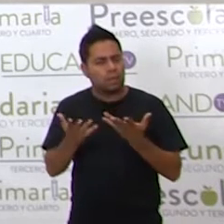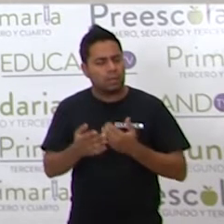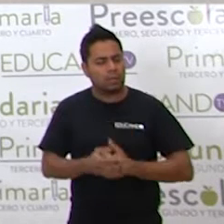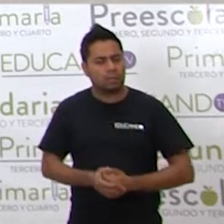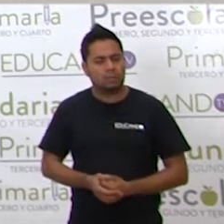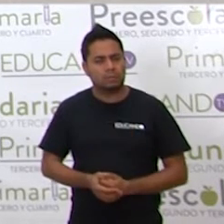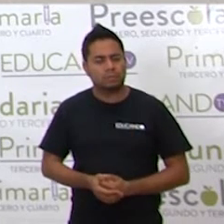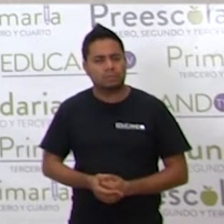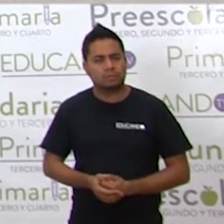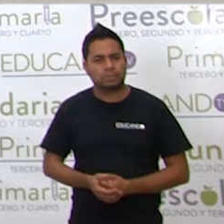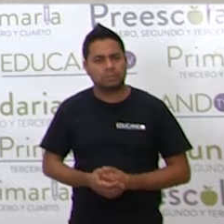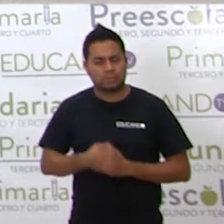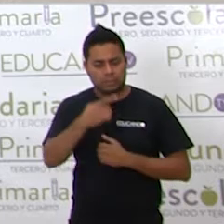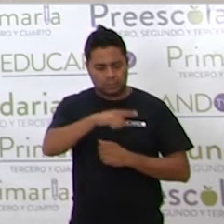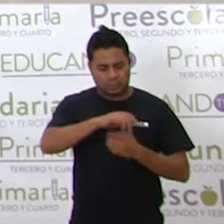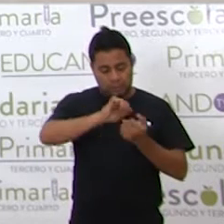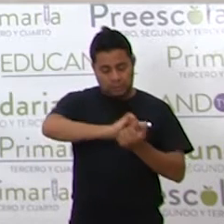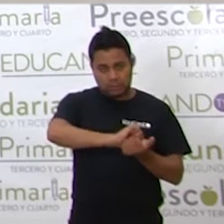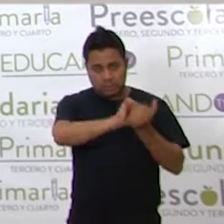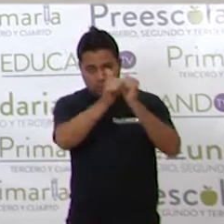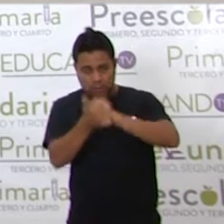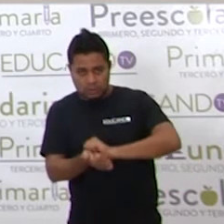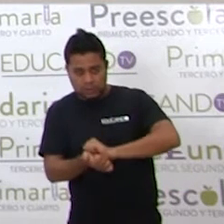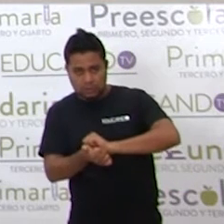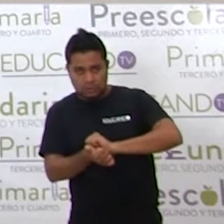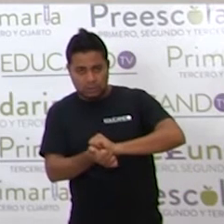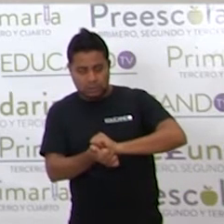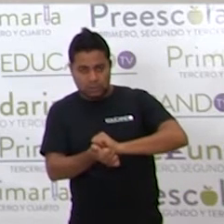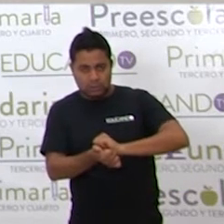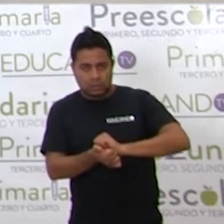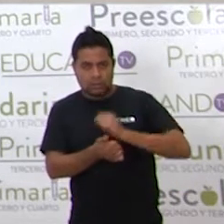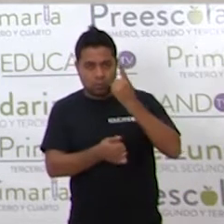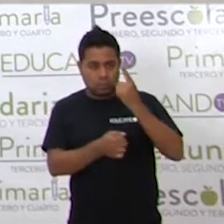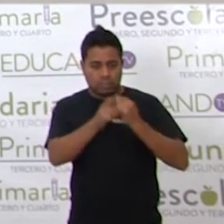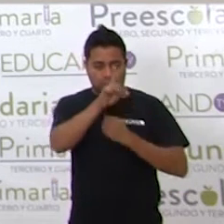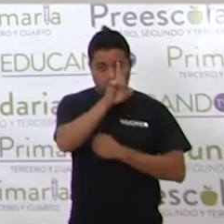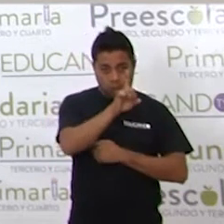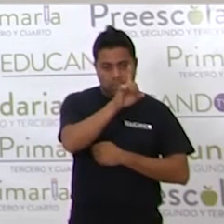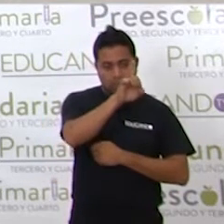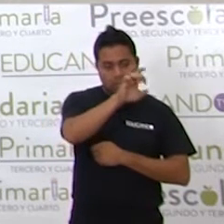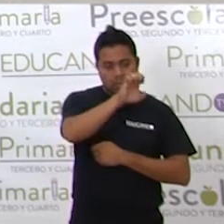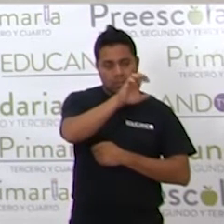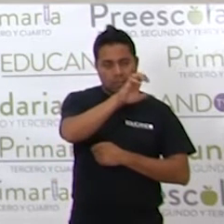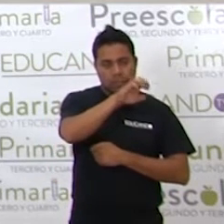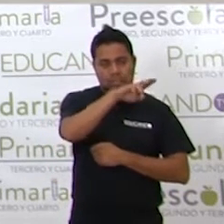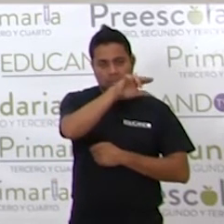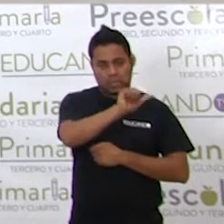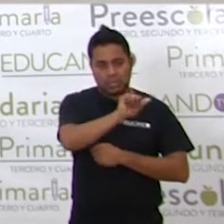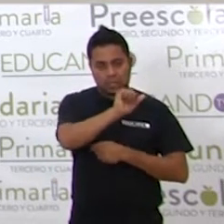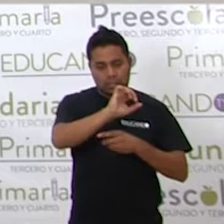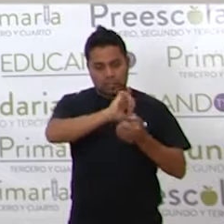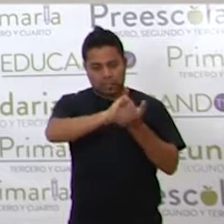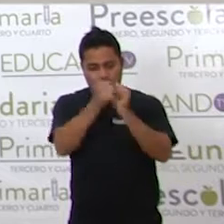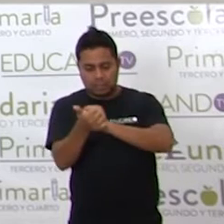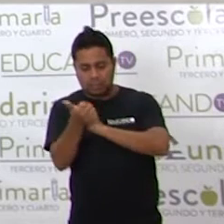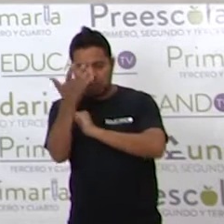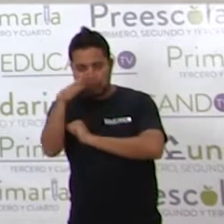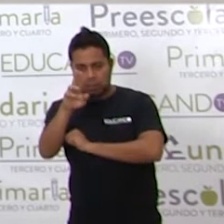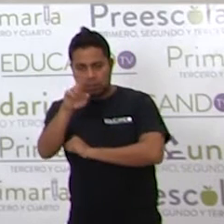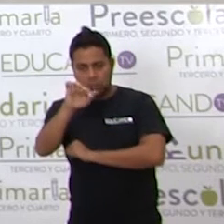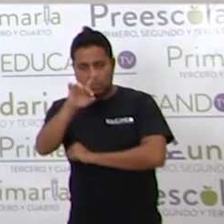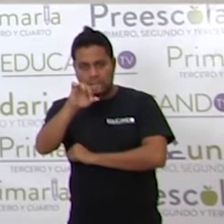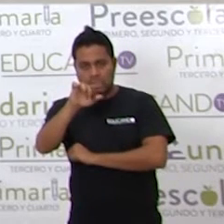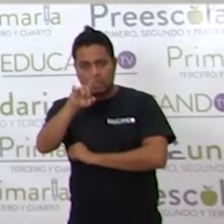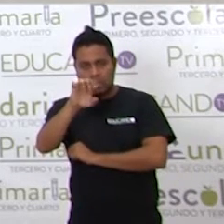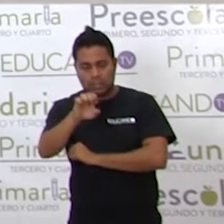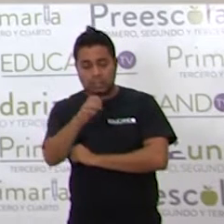Vamos a transformar una decena en 10 unidades. De manera que este 4